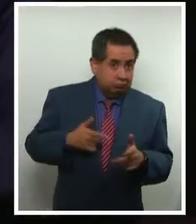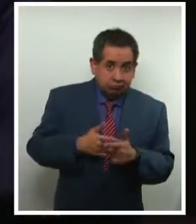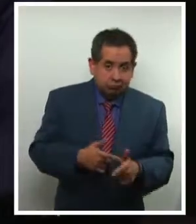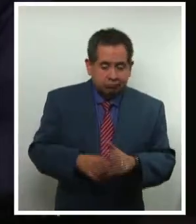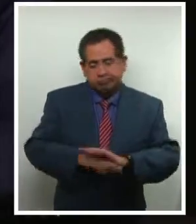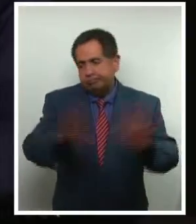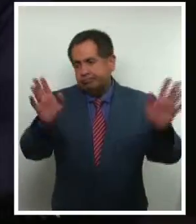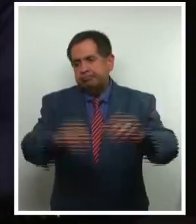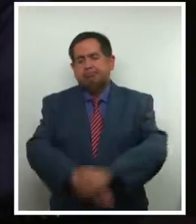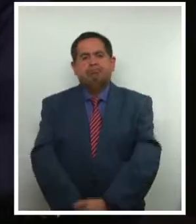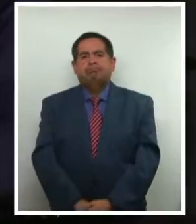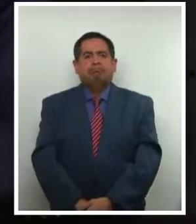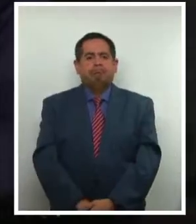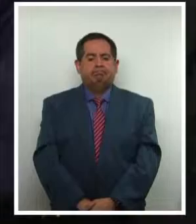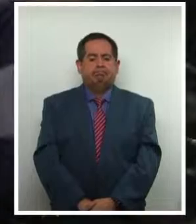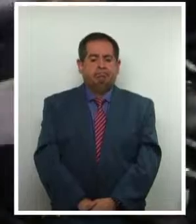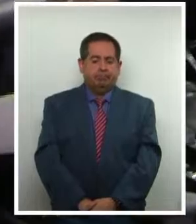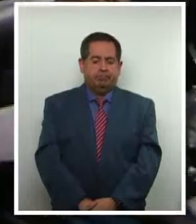no continuaré.